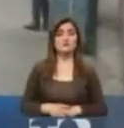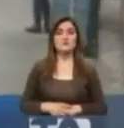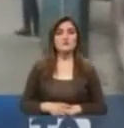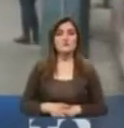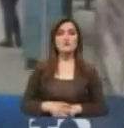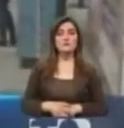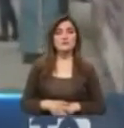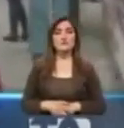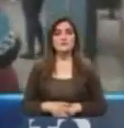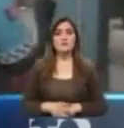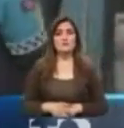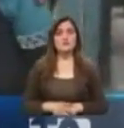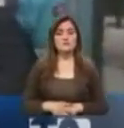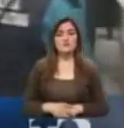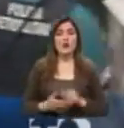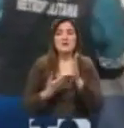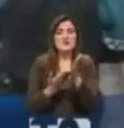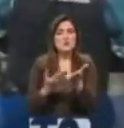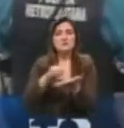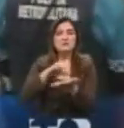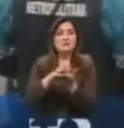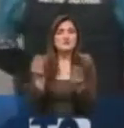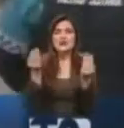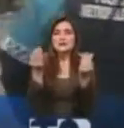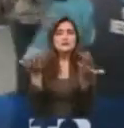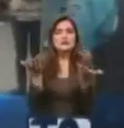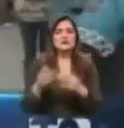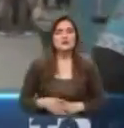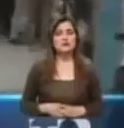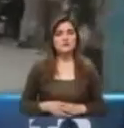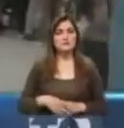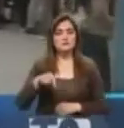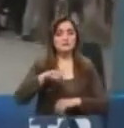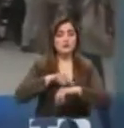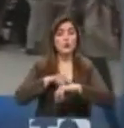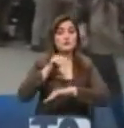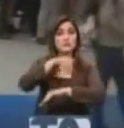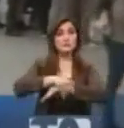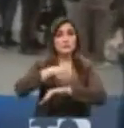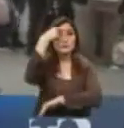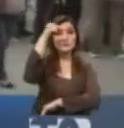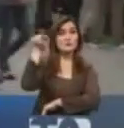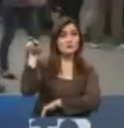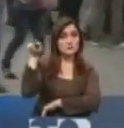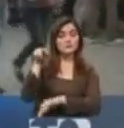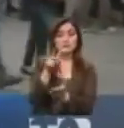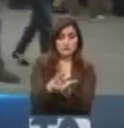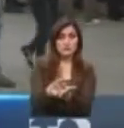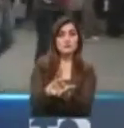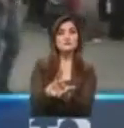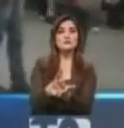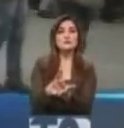tomado en cuenta algunos parámetros como por ejemplo de calidad a esta hora de la tarde aquí en el playón de la marín en esta estación